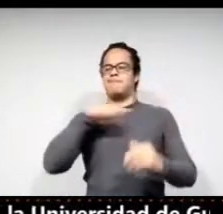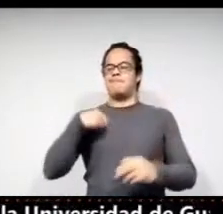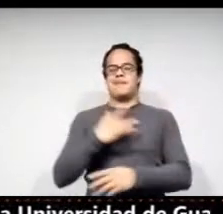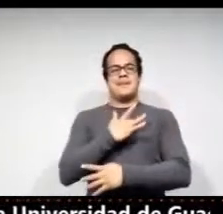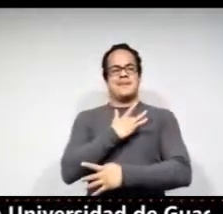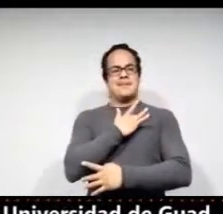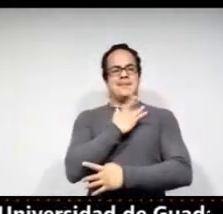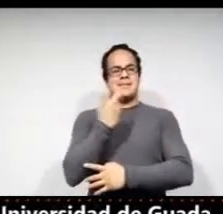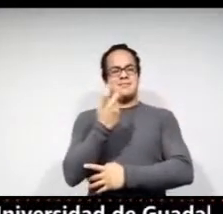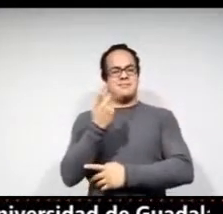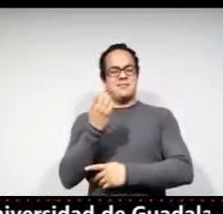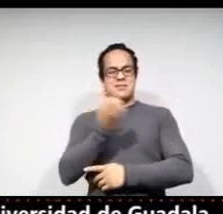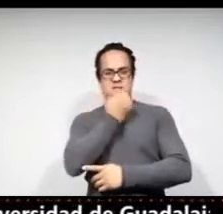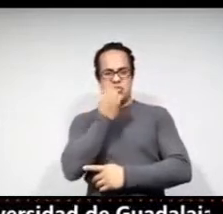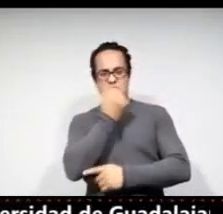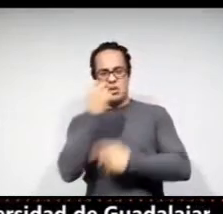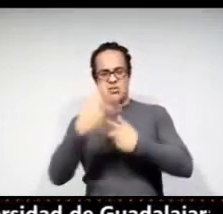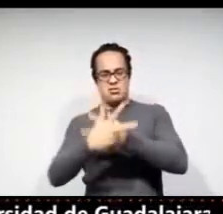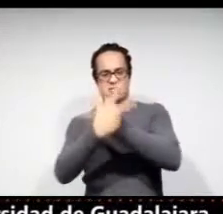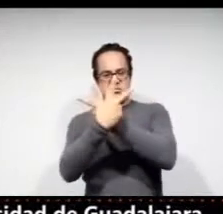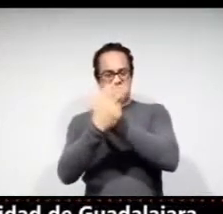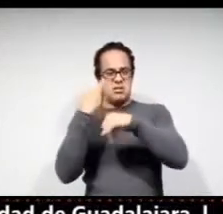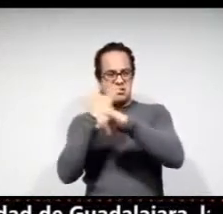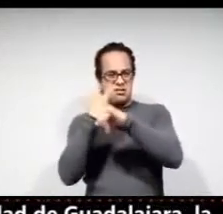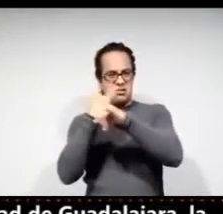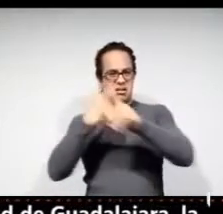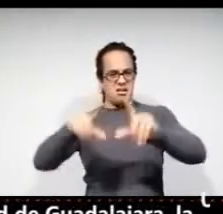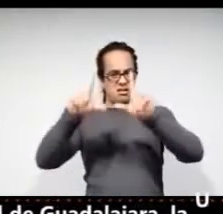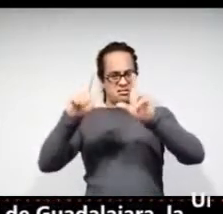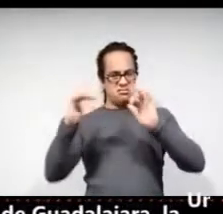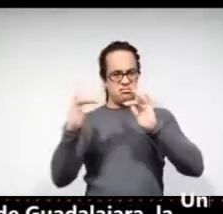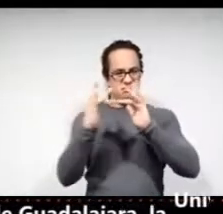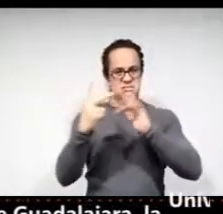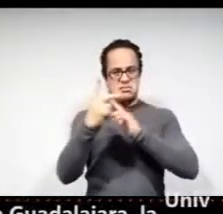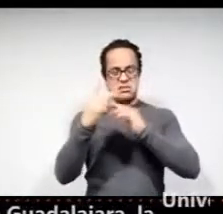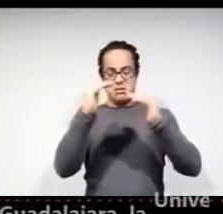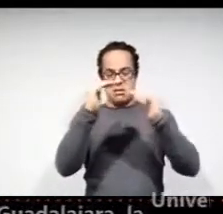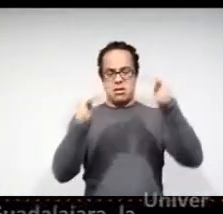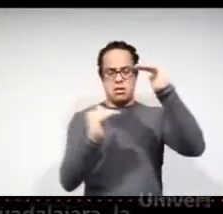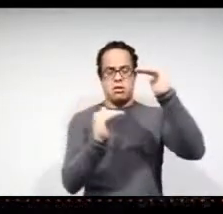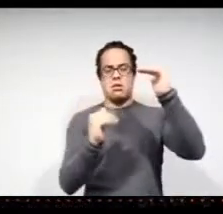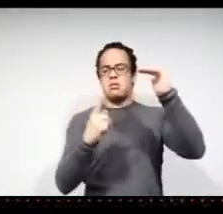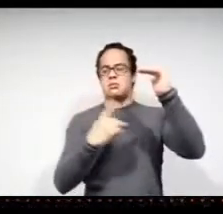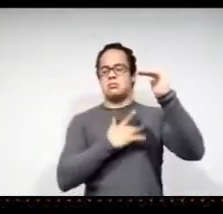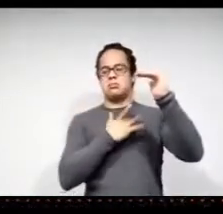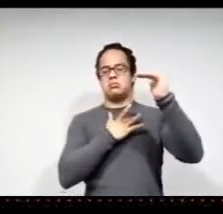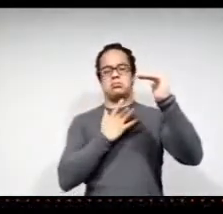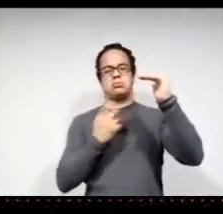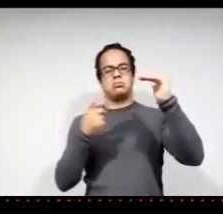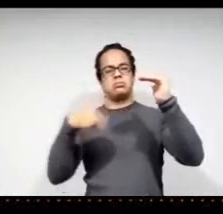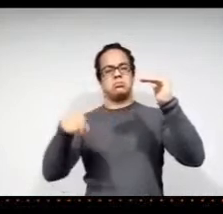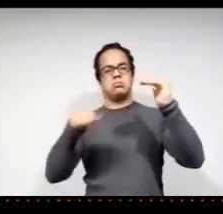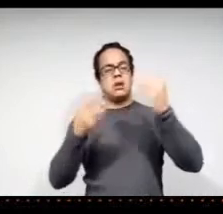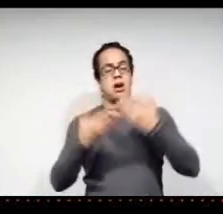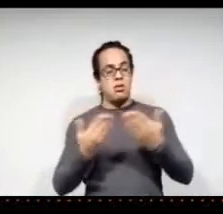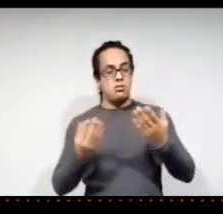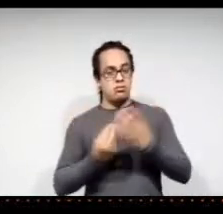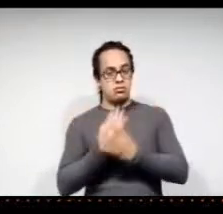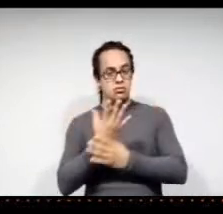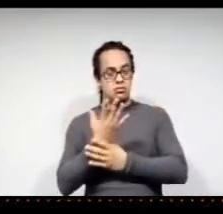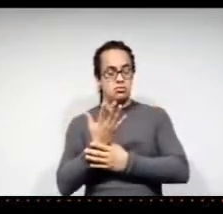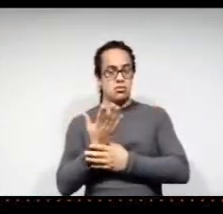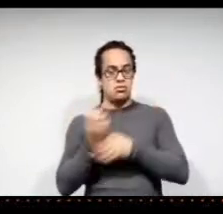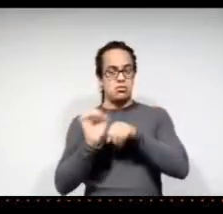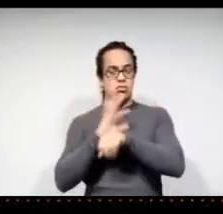en línea, educación a distancia, etcétera, que se mezcle con el paisaje de aprendizaje que tenemos ahorita en el